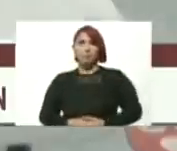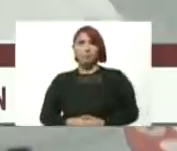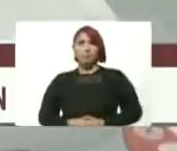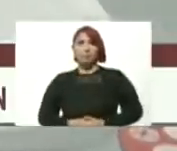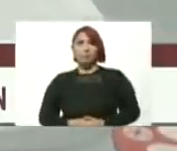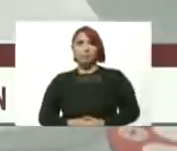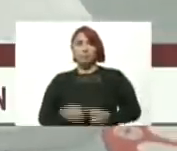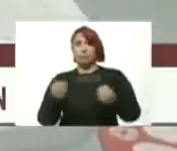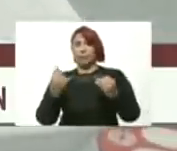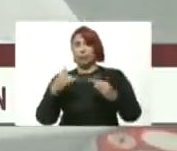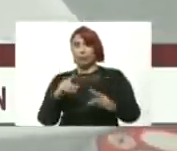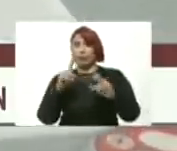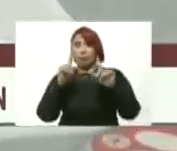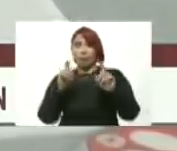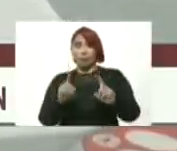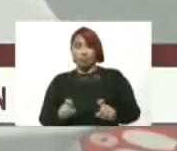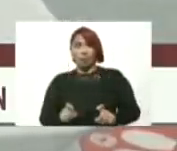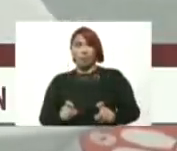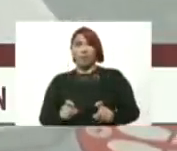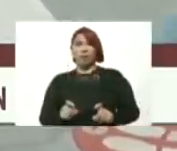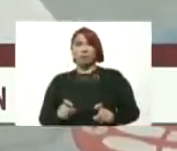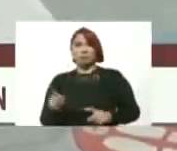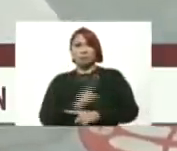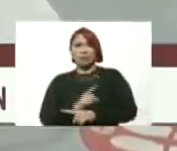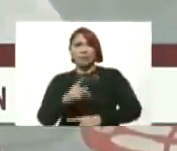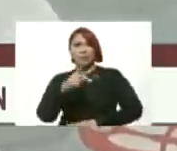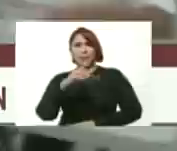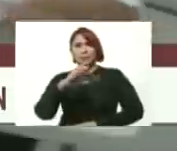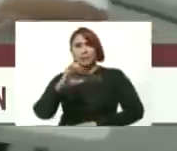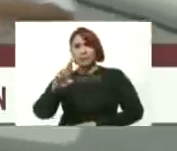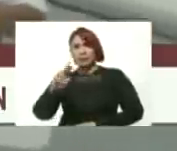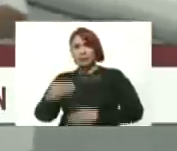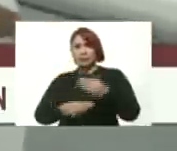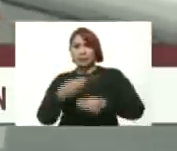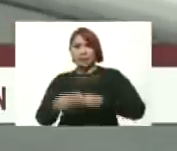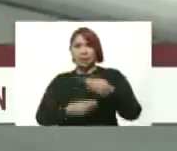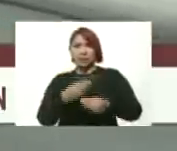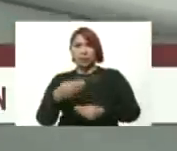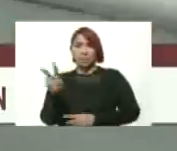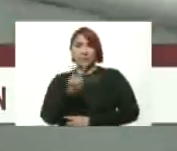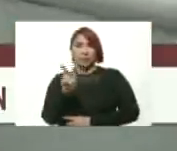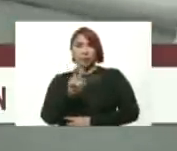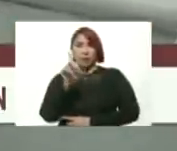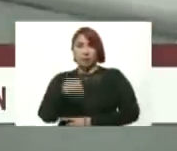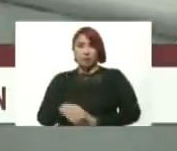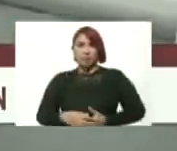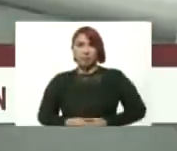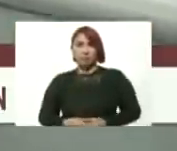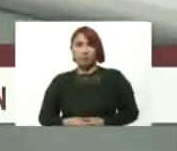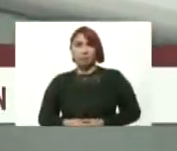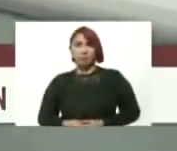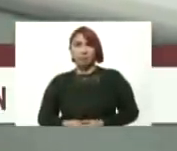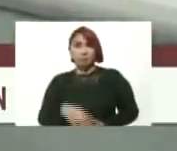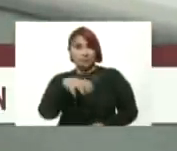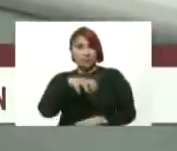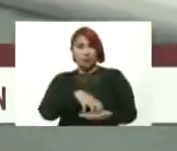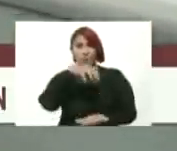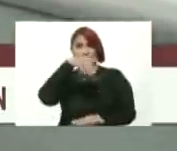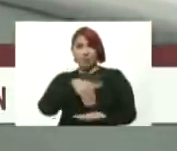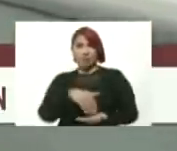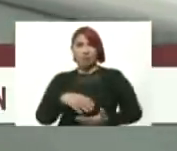cantidad de pruebas rápidas y de pcr que hemos hecho en el estado en venezuela y particularmente en el estado miranda